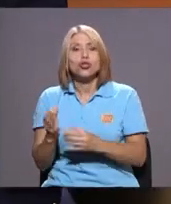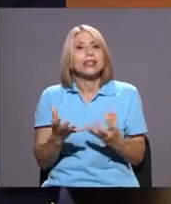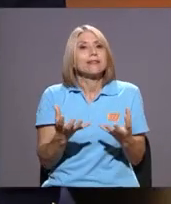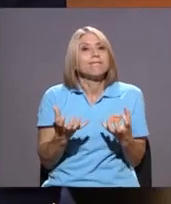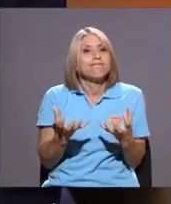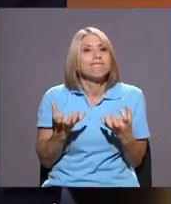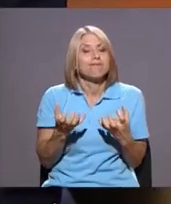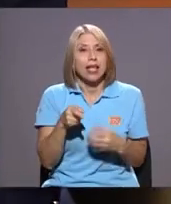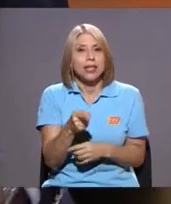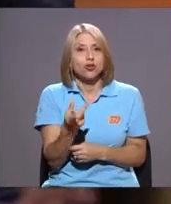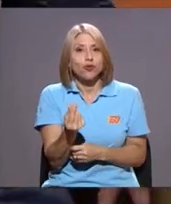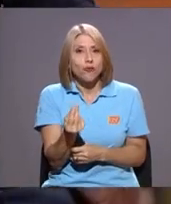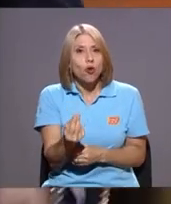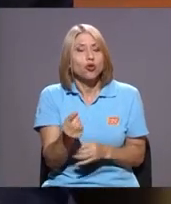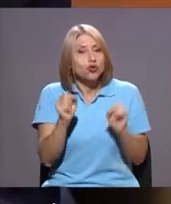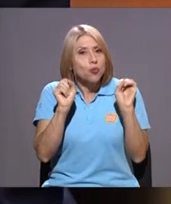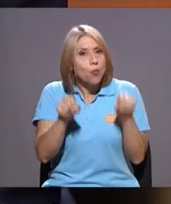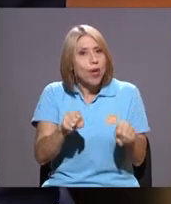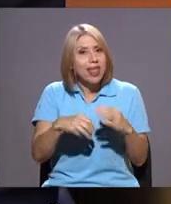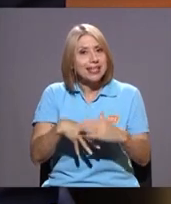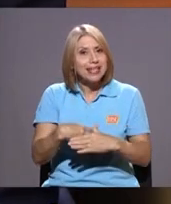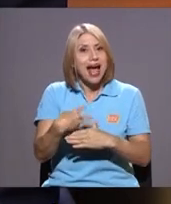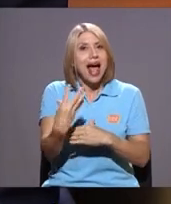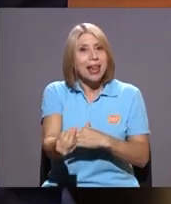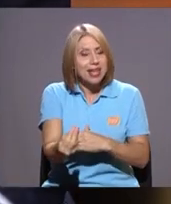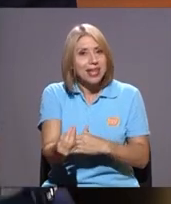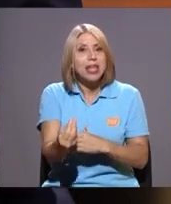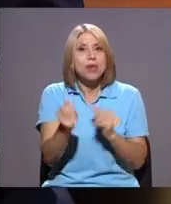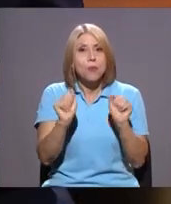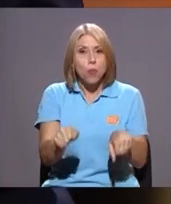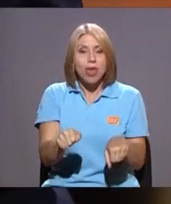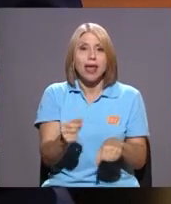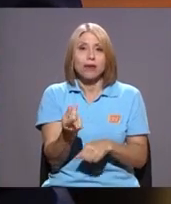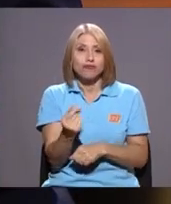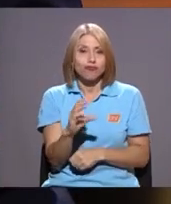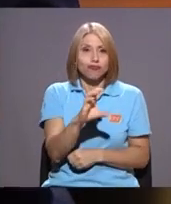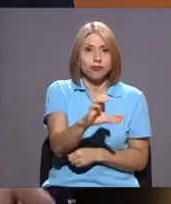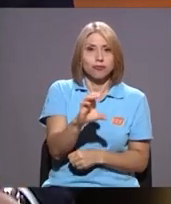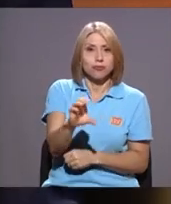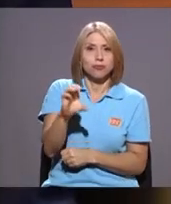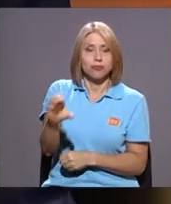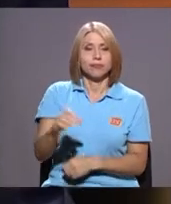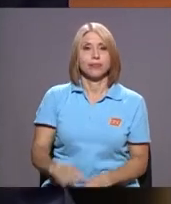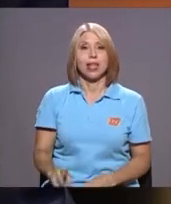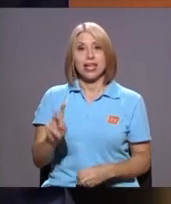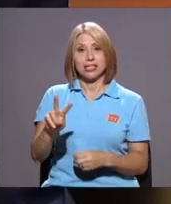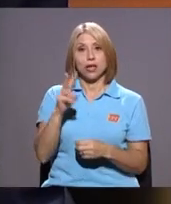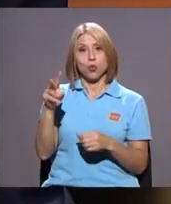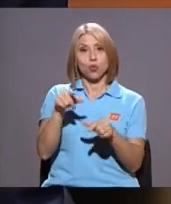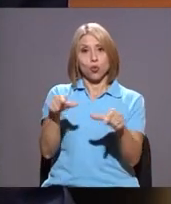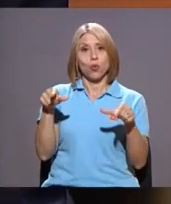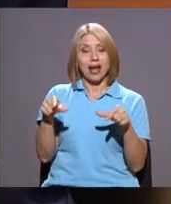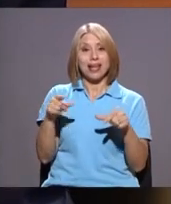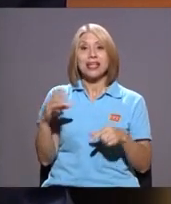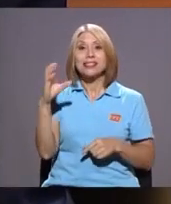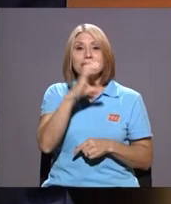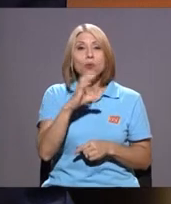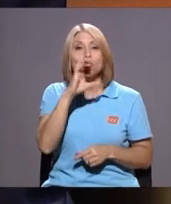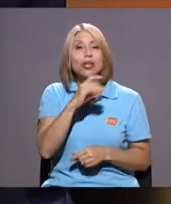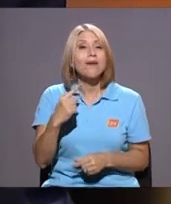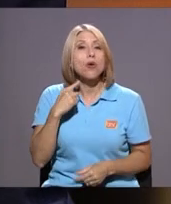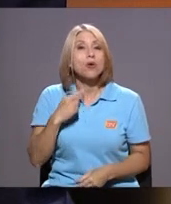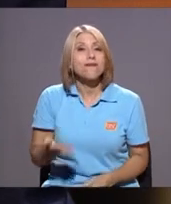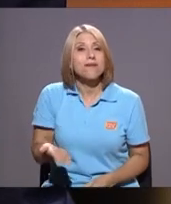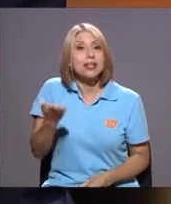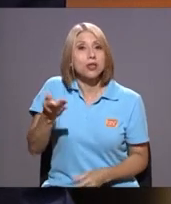de el sistema y que se coloquen en segundo lugar se buscaba una inflación no como un fin en sí